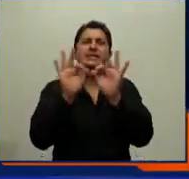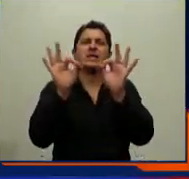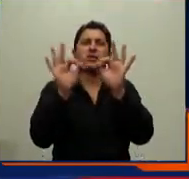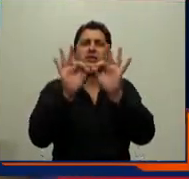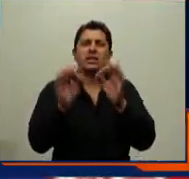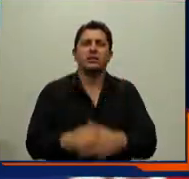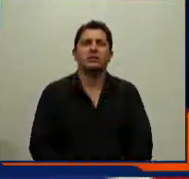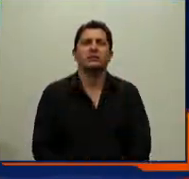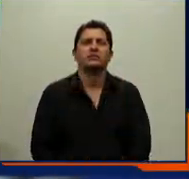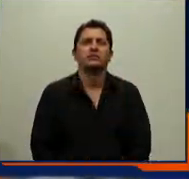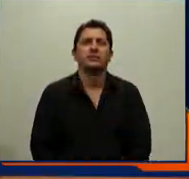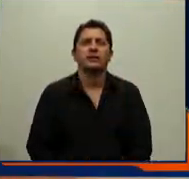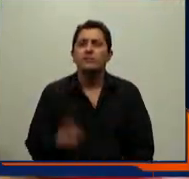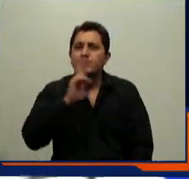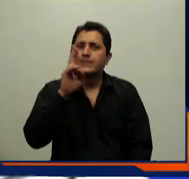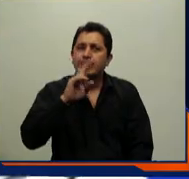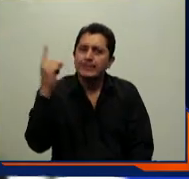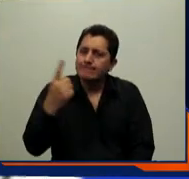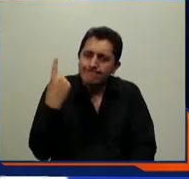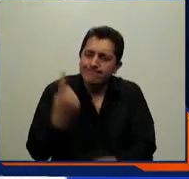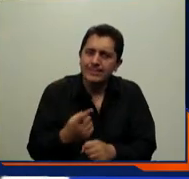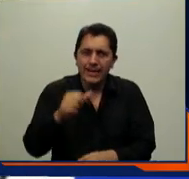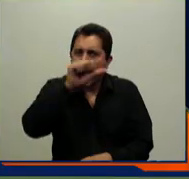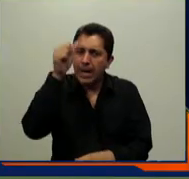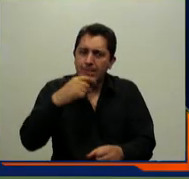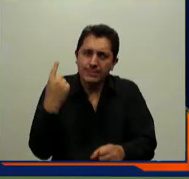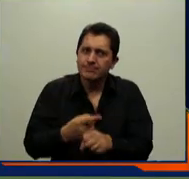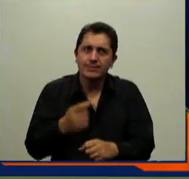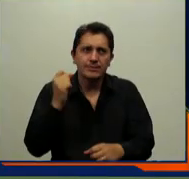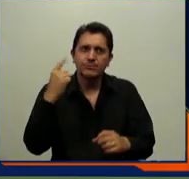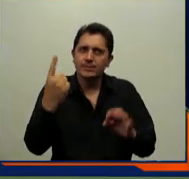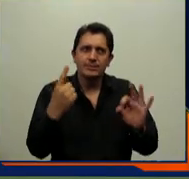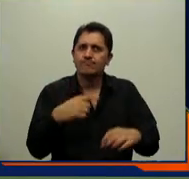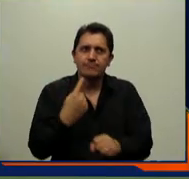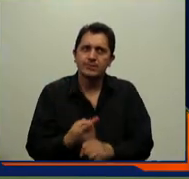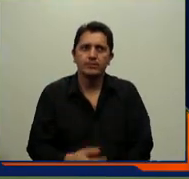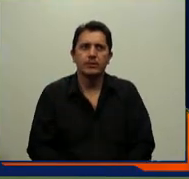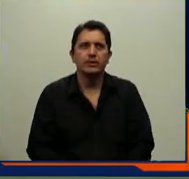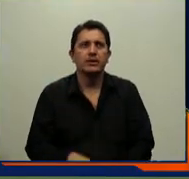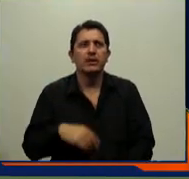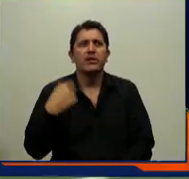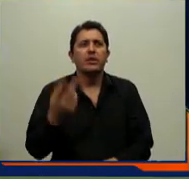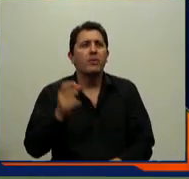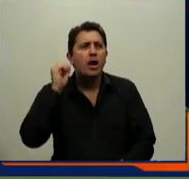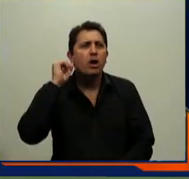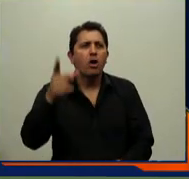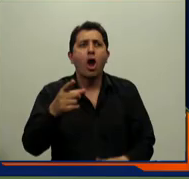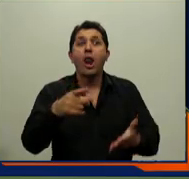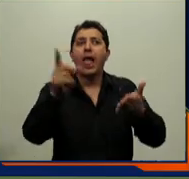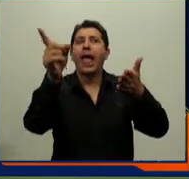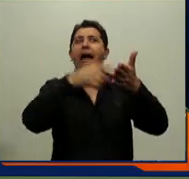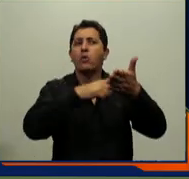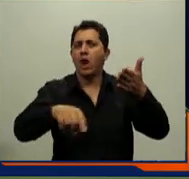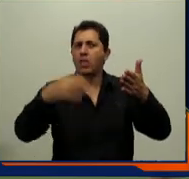encuentro y las chicas que no podían marcar el primer tanto del partido. Y se va a venir este gol anulado,